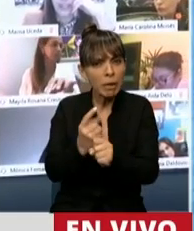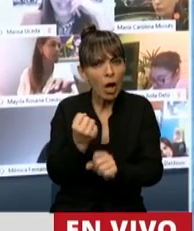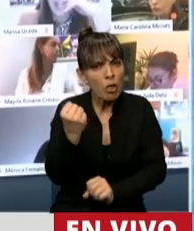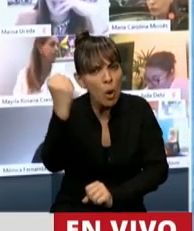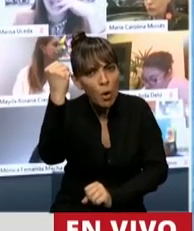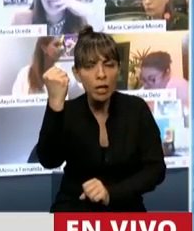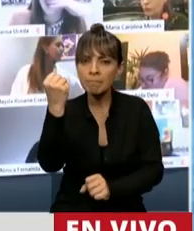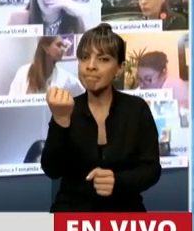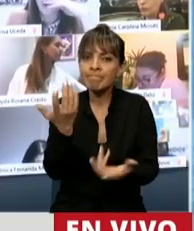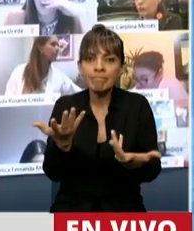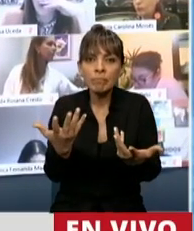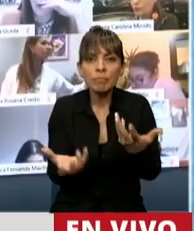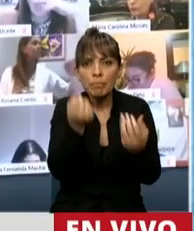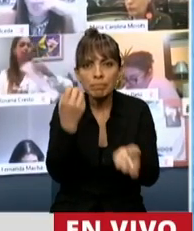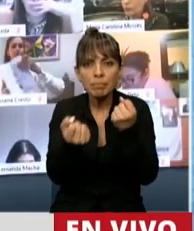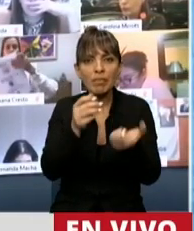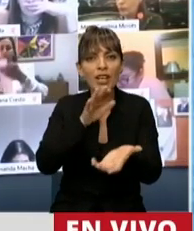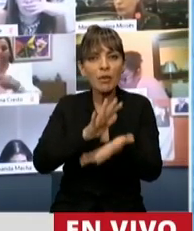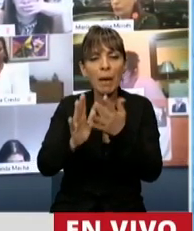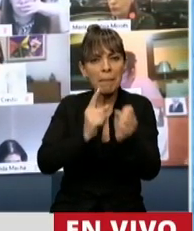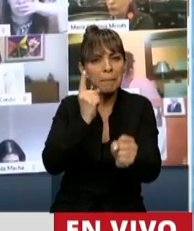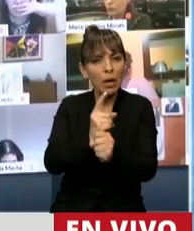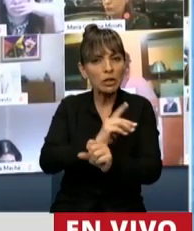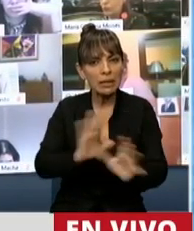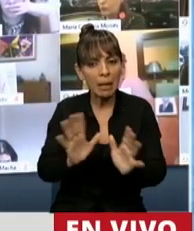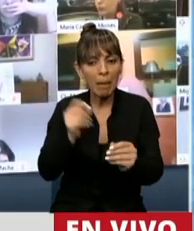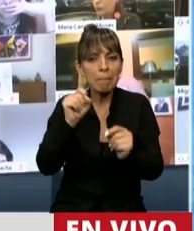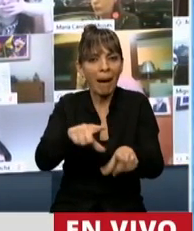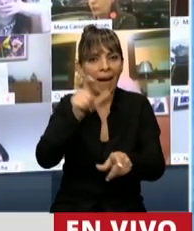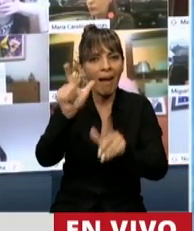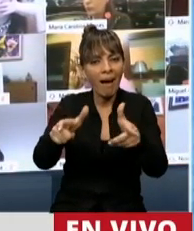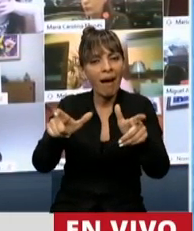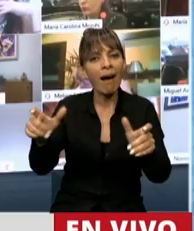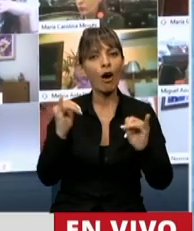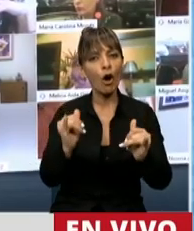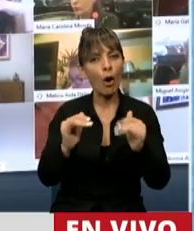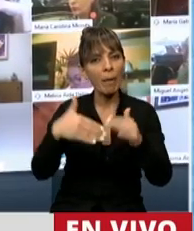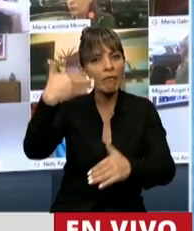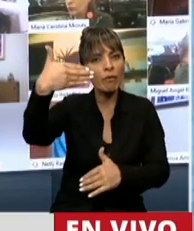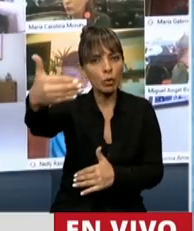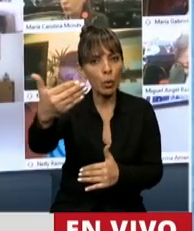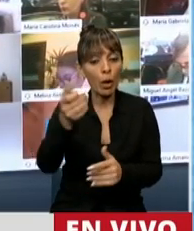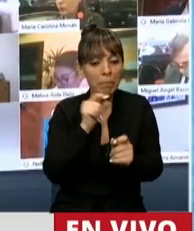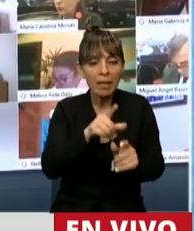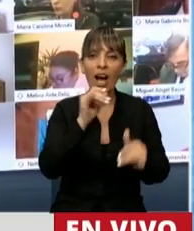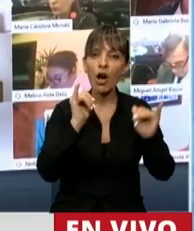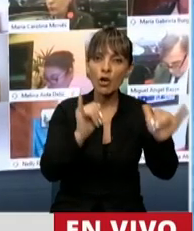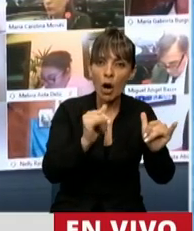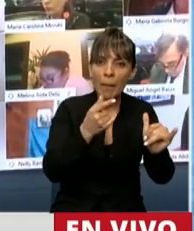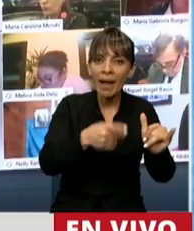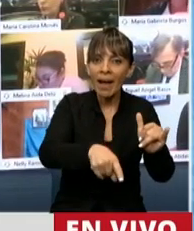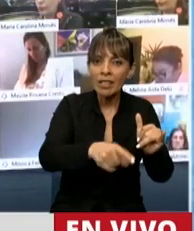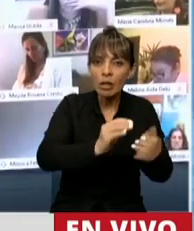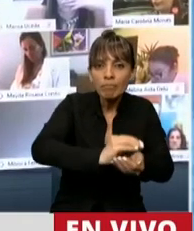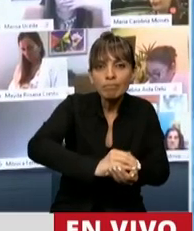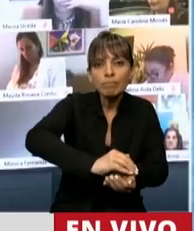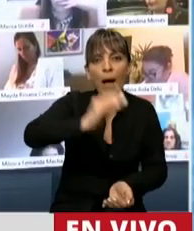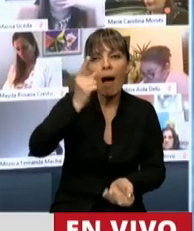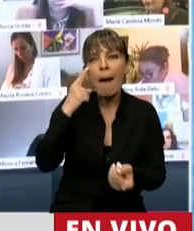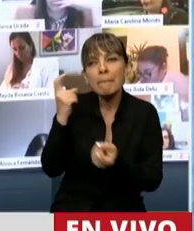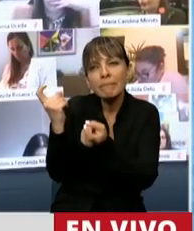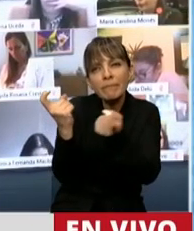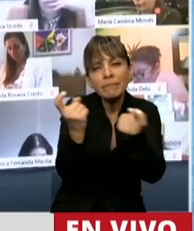generar nuevas oportunidades para las generaciones venideras, ya que son ellos quienes nacen y adquieren las